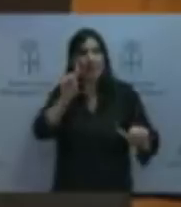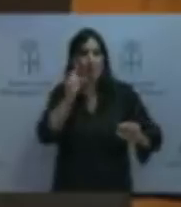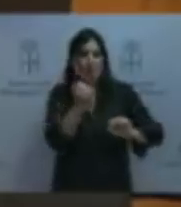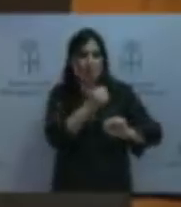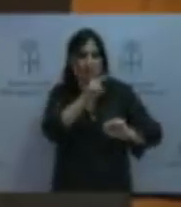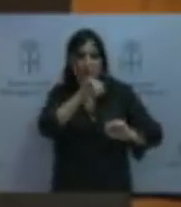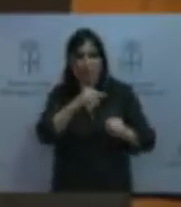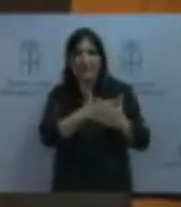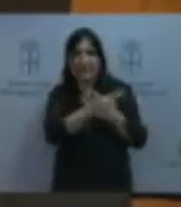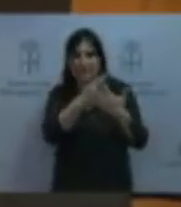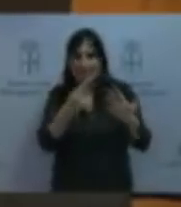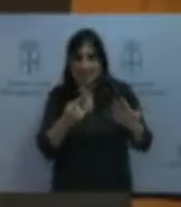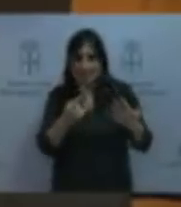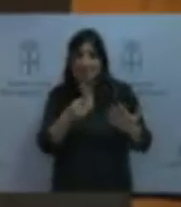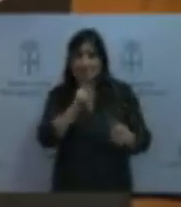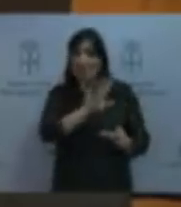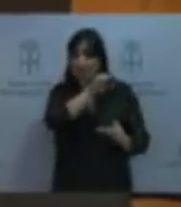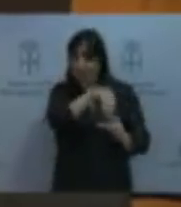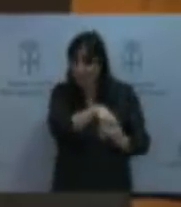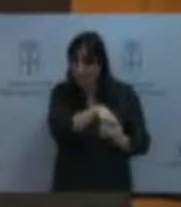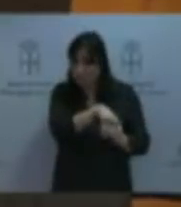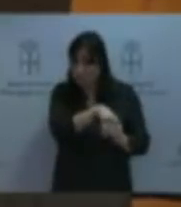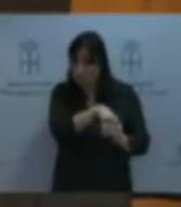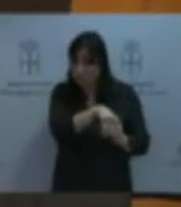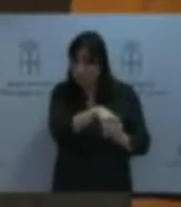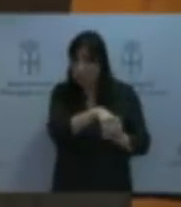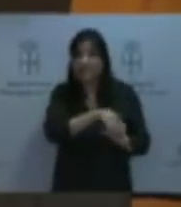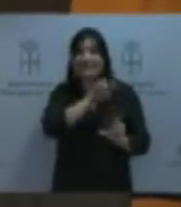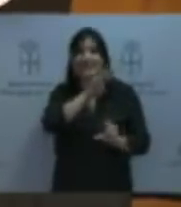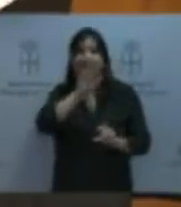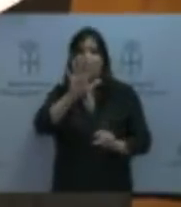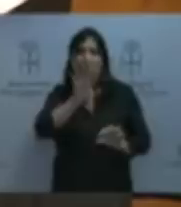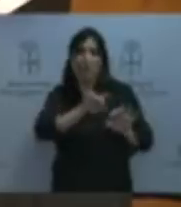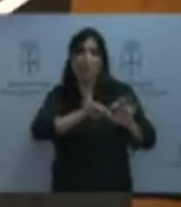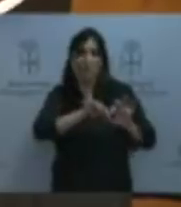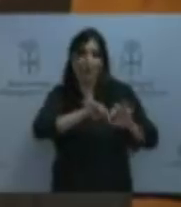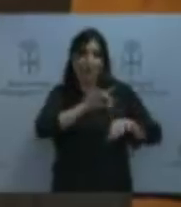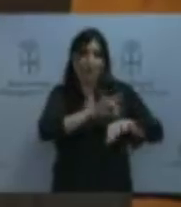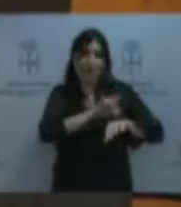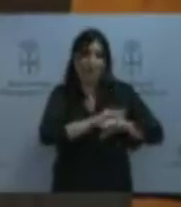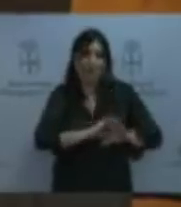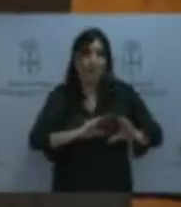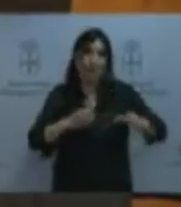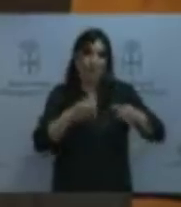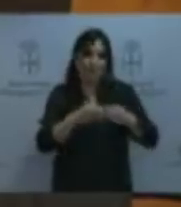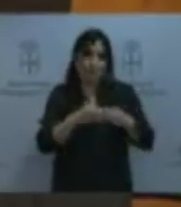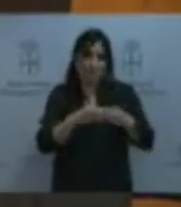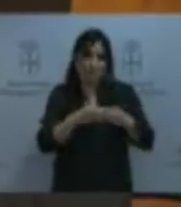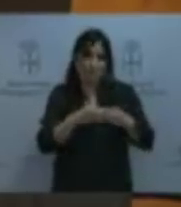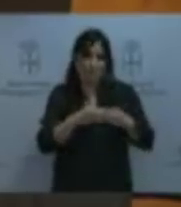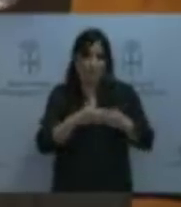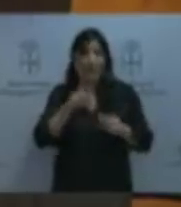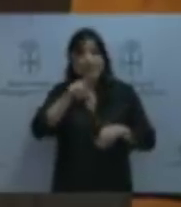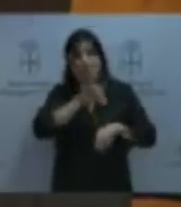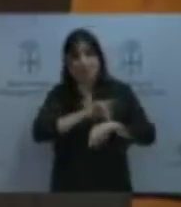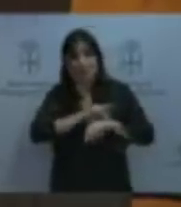encuentran, entre otras, las 35 plazas de médicos de equipo y de las médicos de familia con otros destinos funcionales,